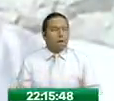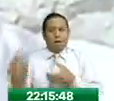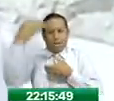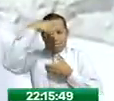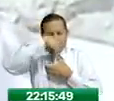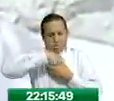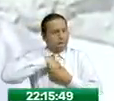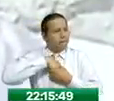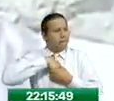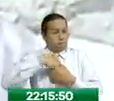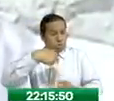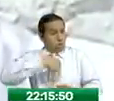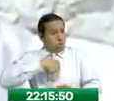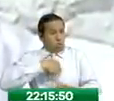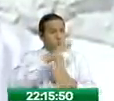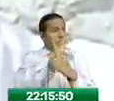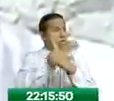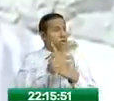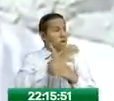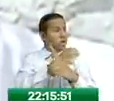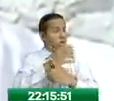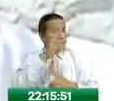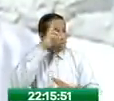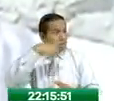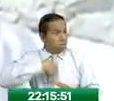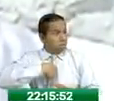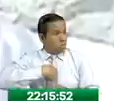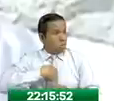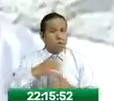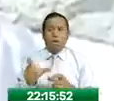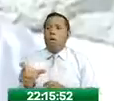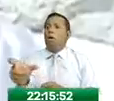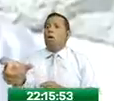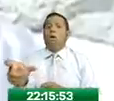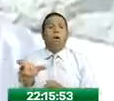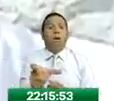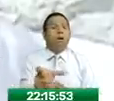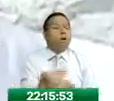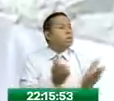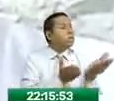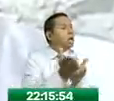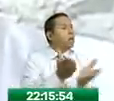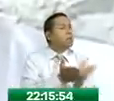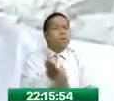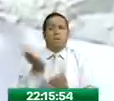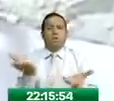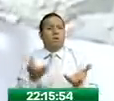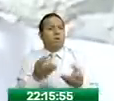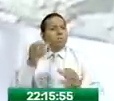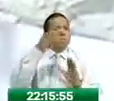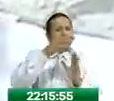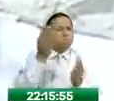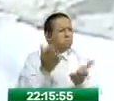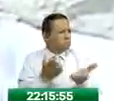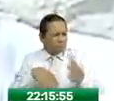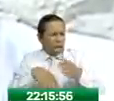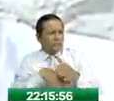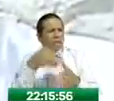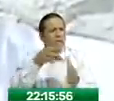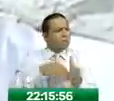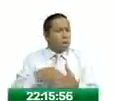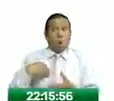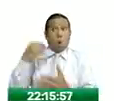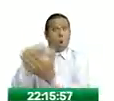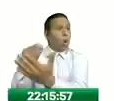internamente. Yo no he utilizado mi carnet de discapacidad ni siquiera para pagar los servicios básicos, peor para traer un carro de alta